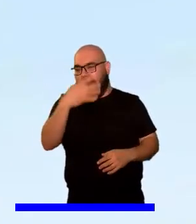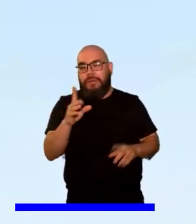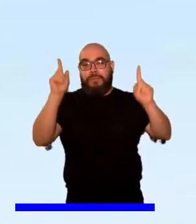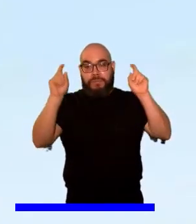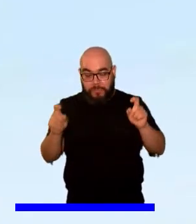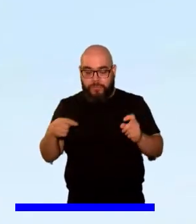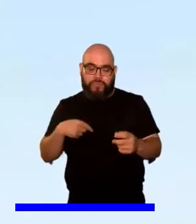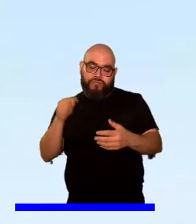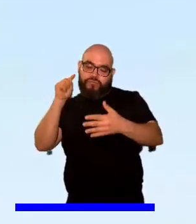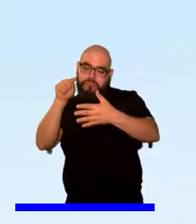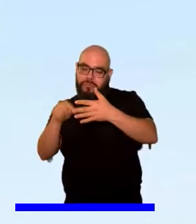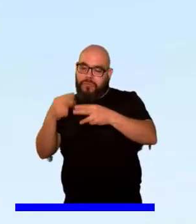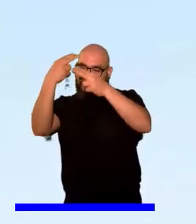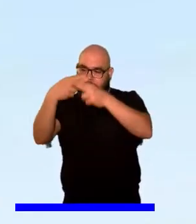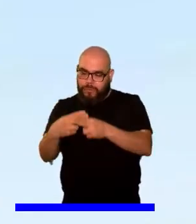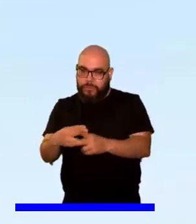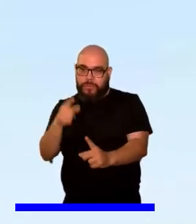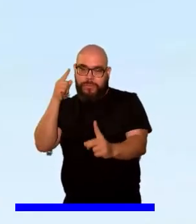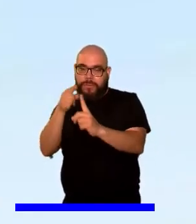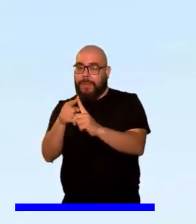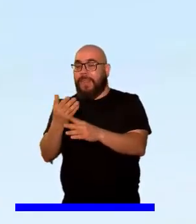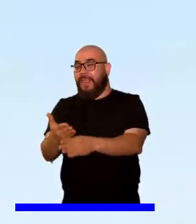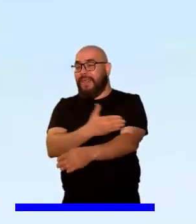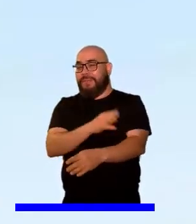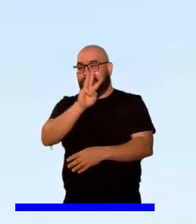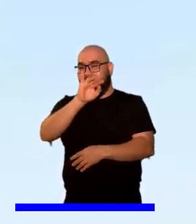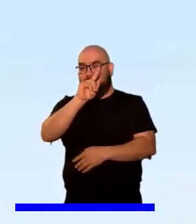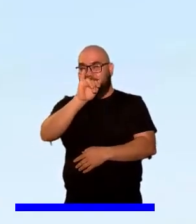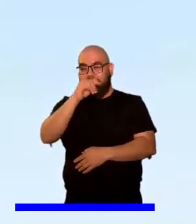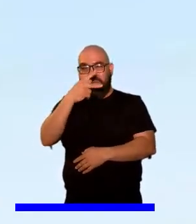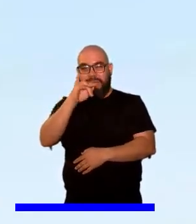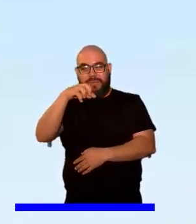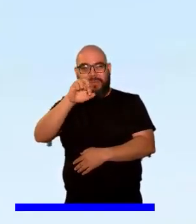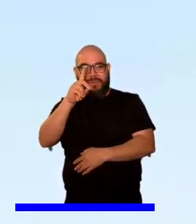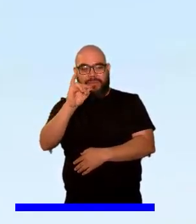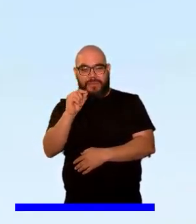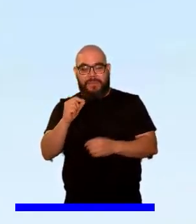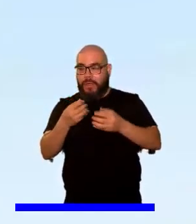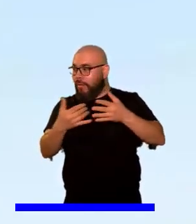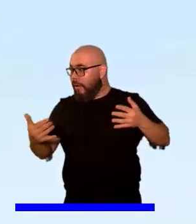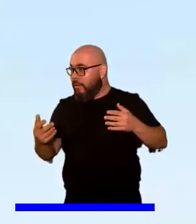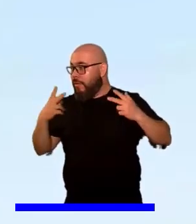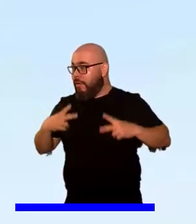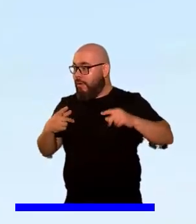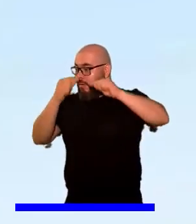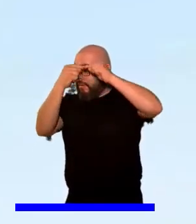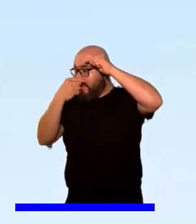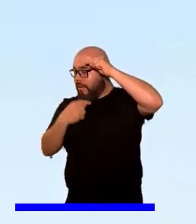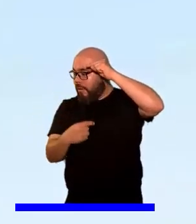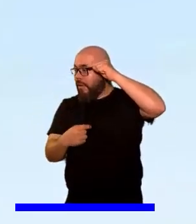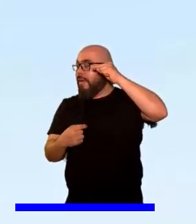en Wikipedia. Y como lo vimos en el flujo, hay un primer agente que es el investigador, que está en verde acá, en